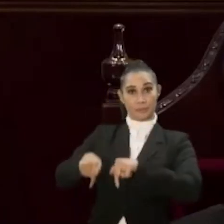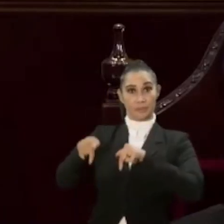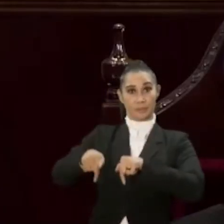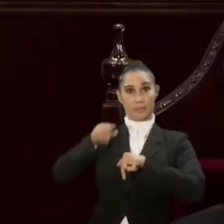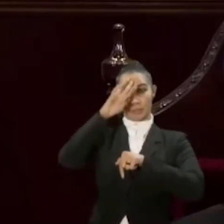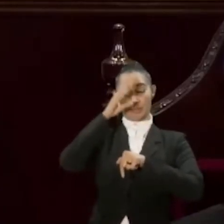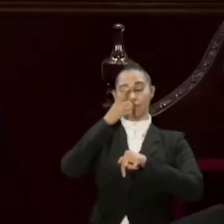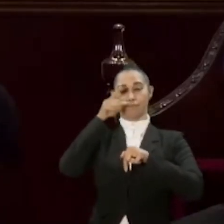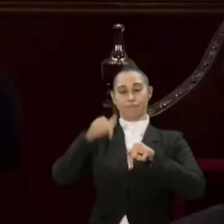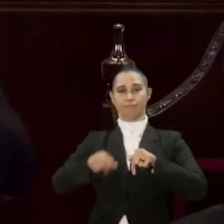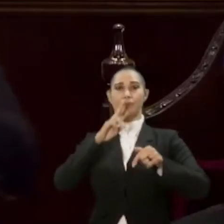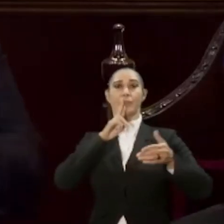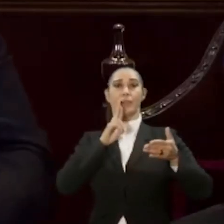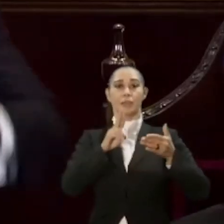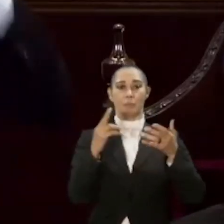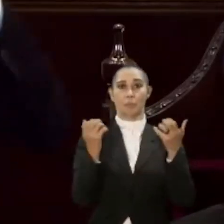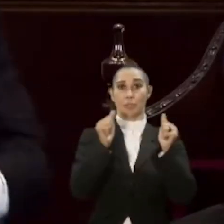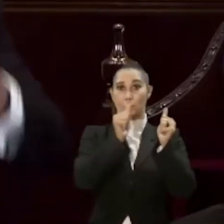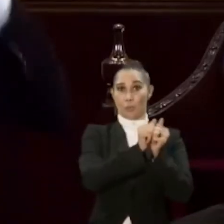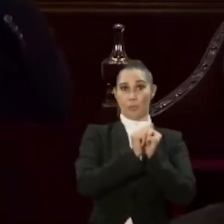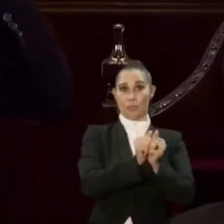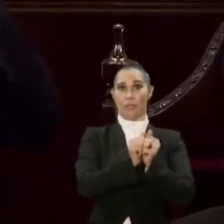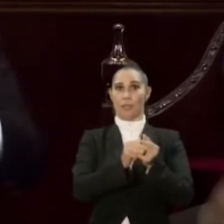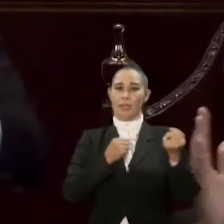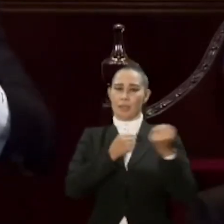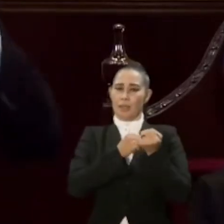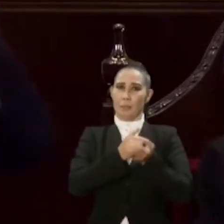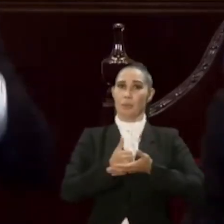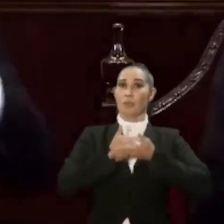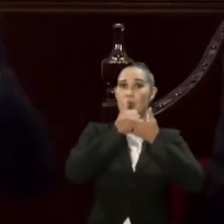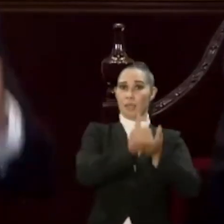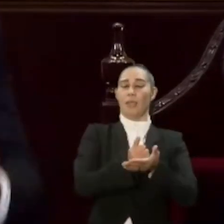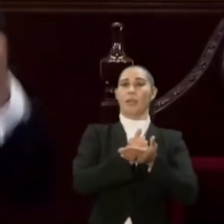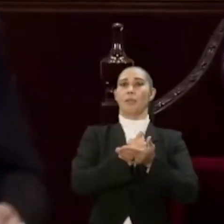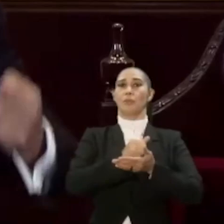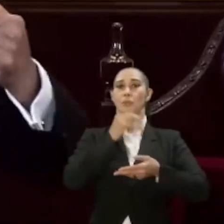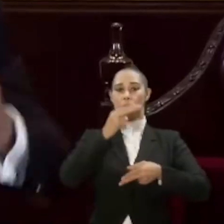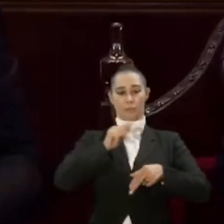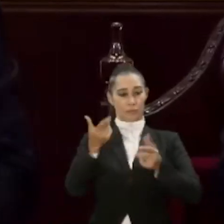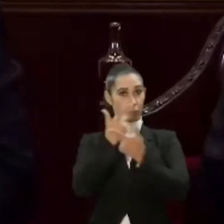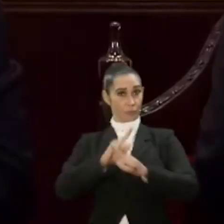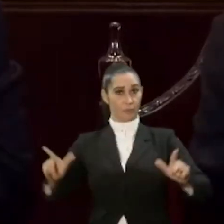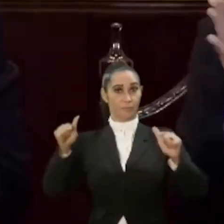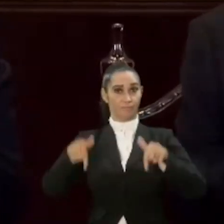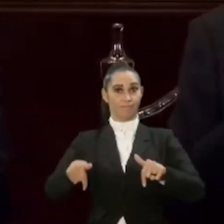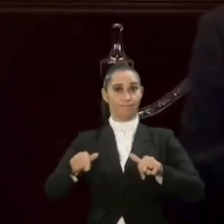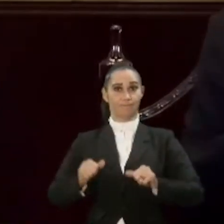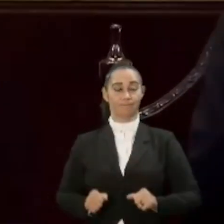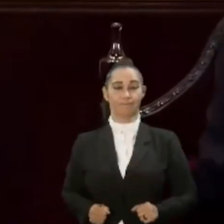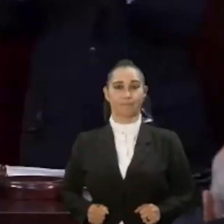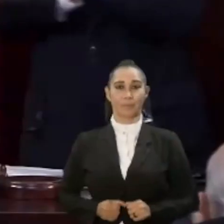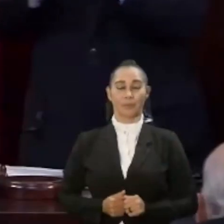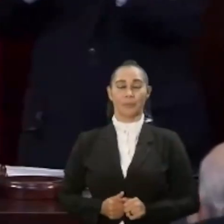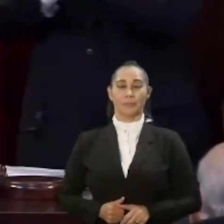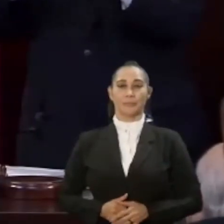y que dé una respuesta unánime en la defensa y la protección de nuestra soberanía.